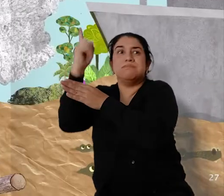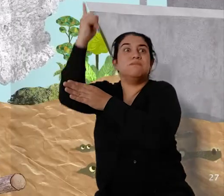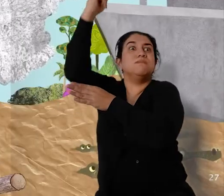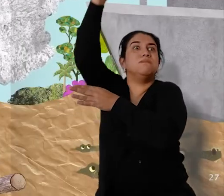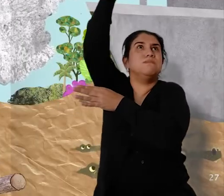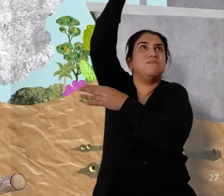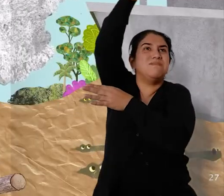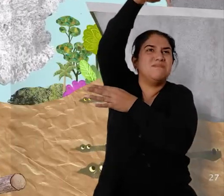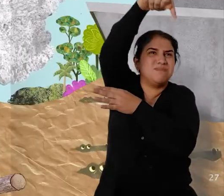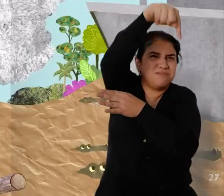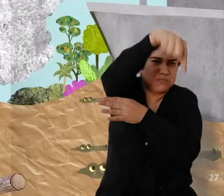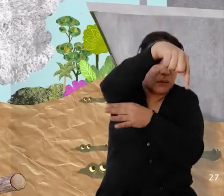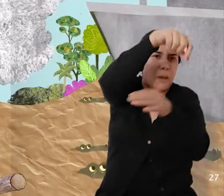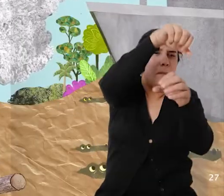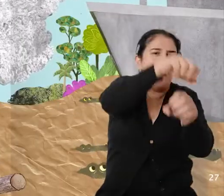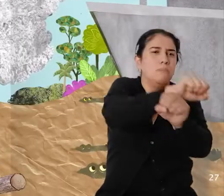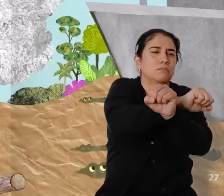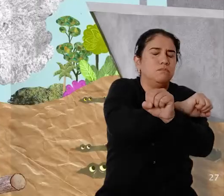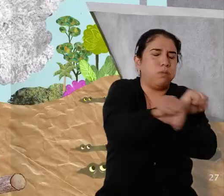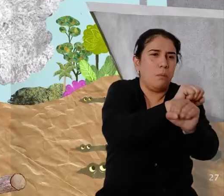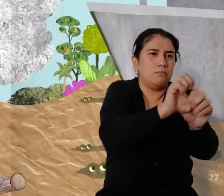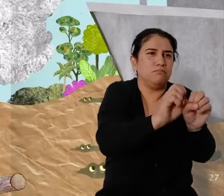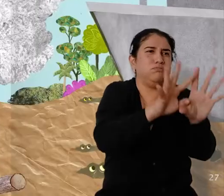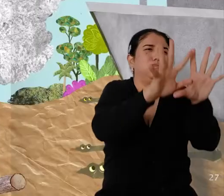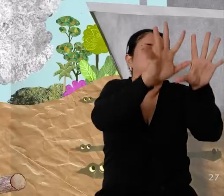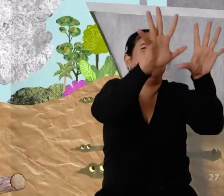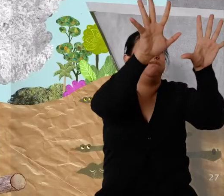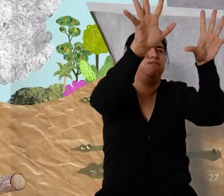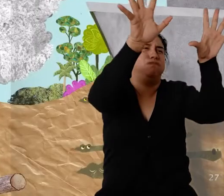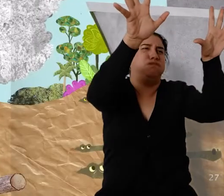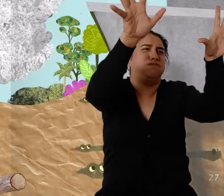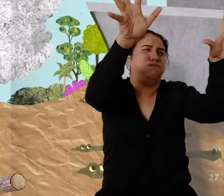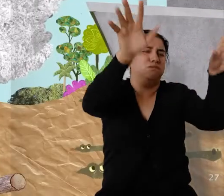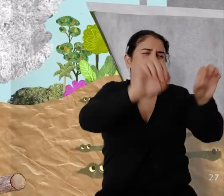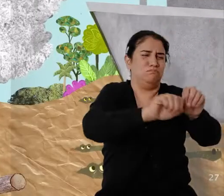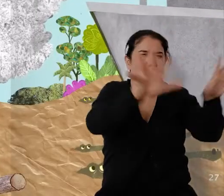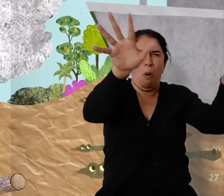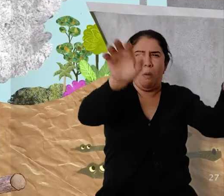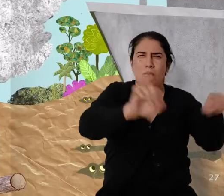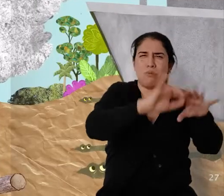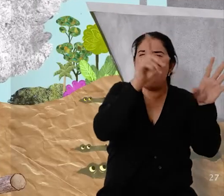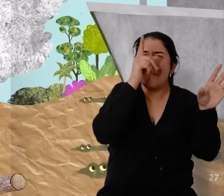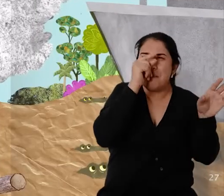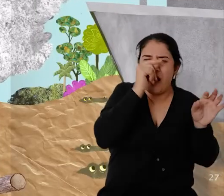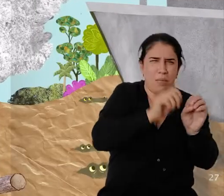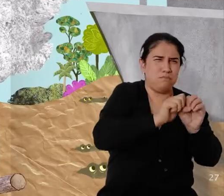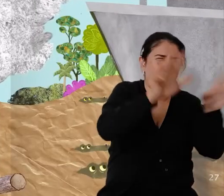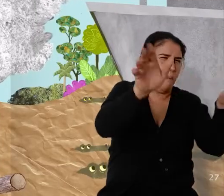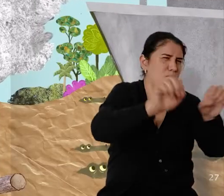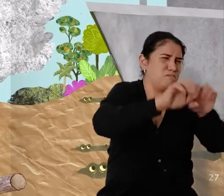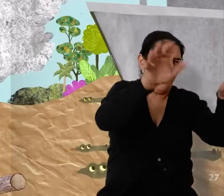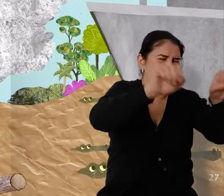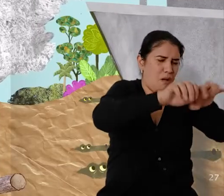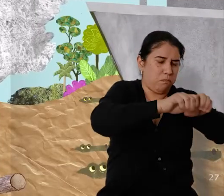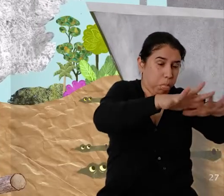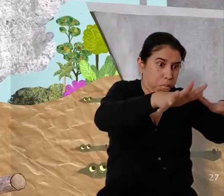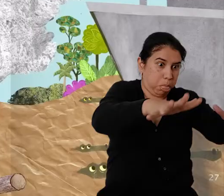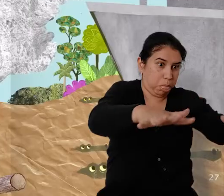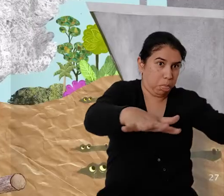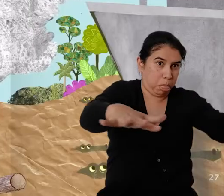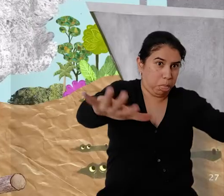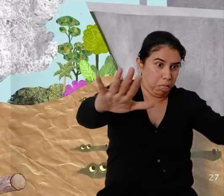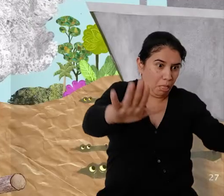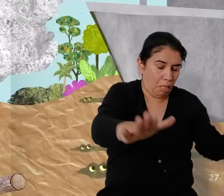Y cada una hacía saltar por el aire en astillas un pedazo de dique, hasta que no quedó nada del dique. Ni